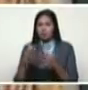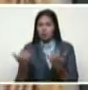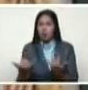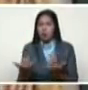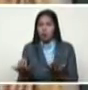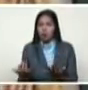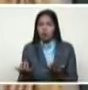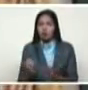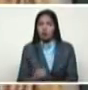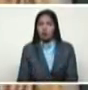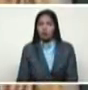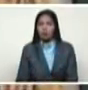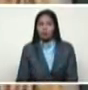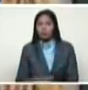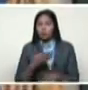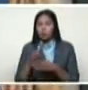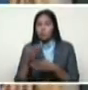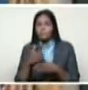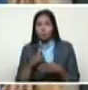desde cualquier aeropuerto del mundo.